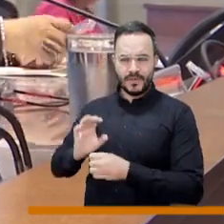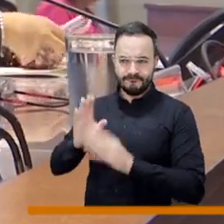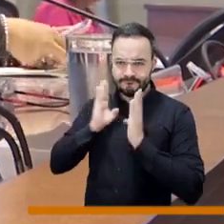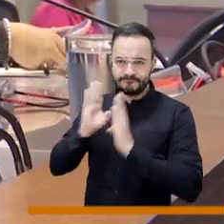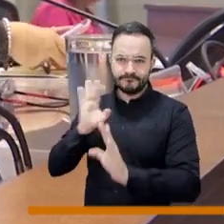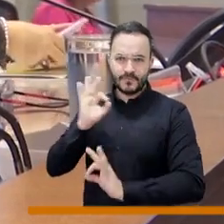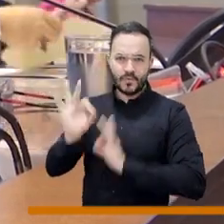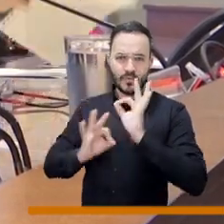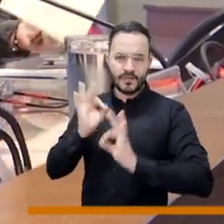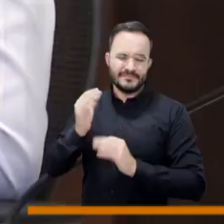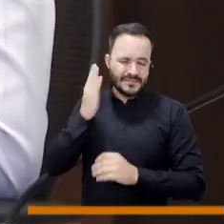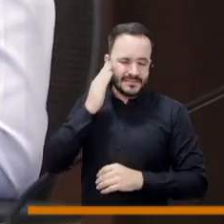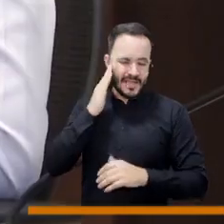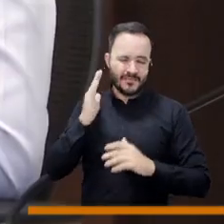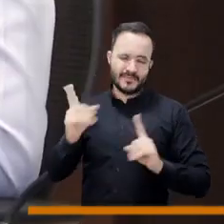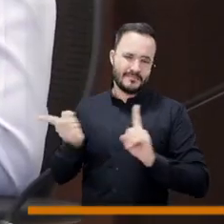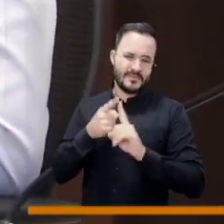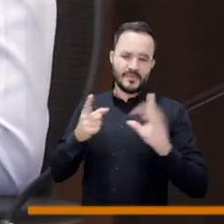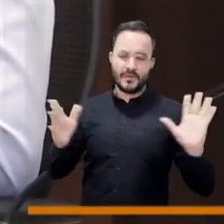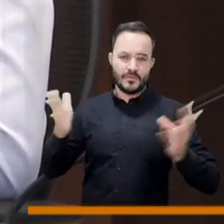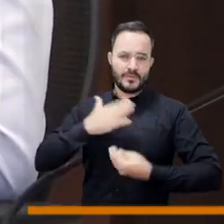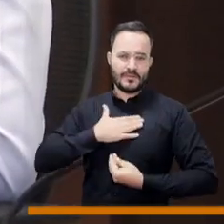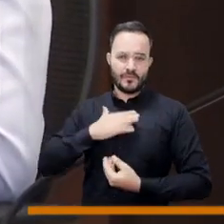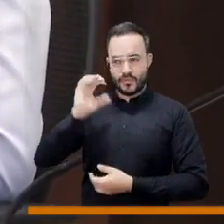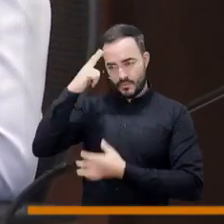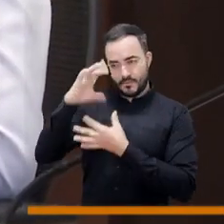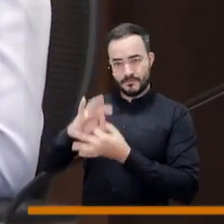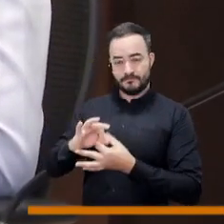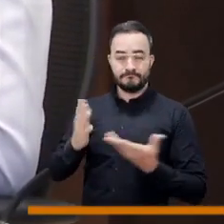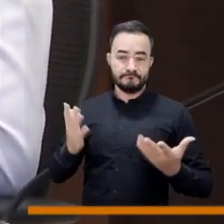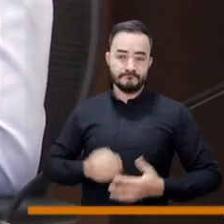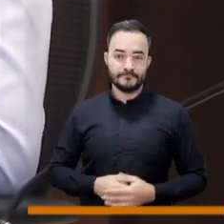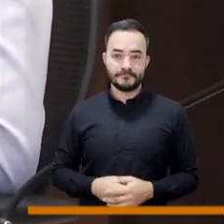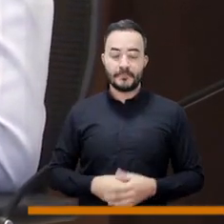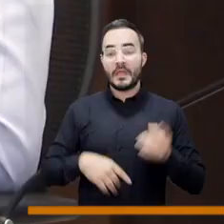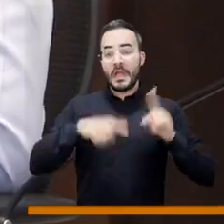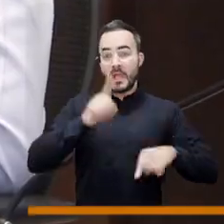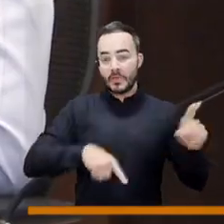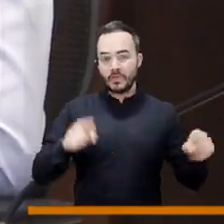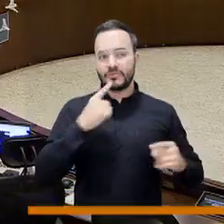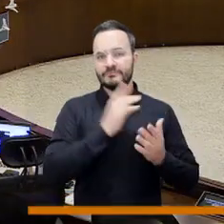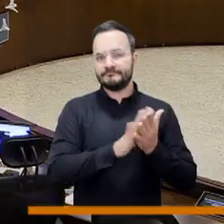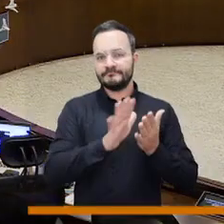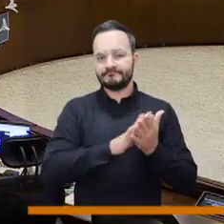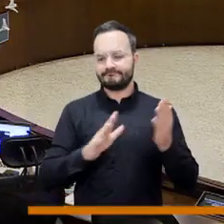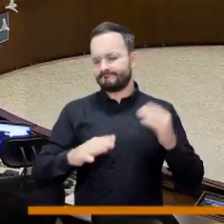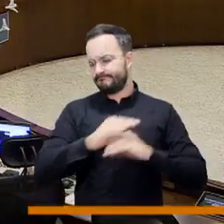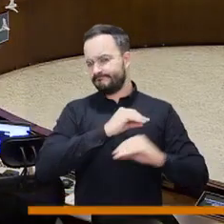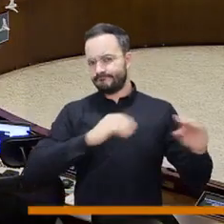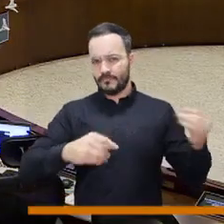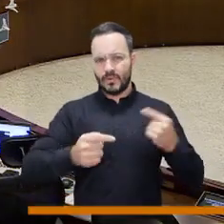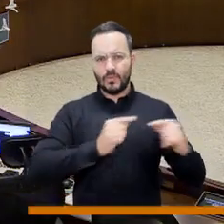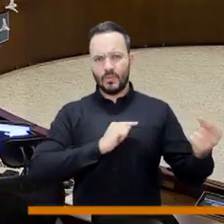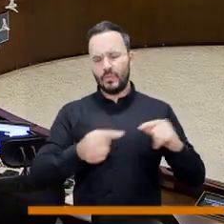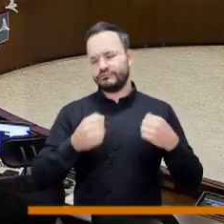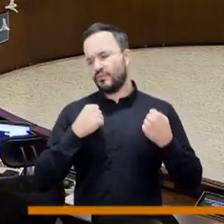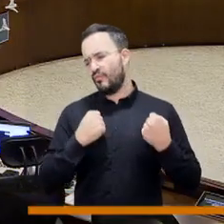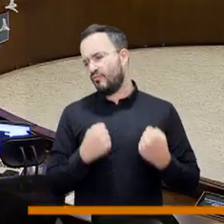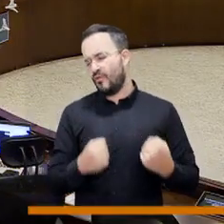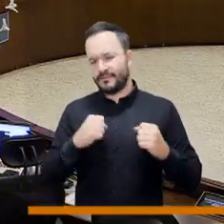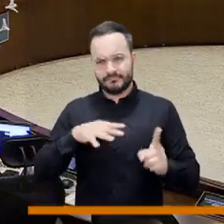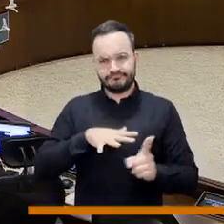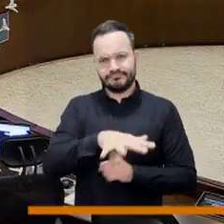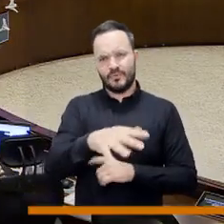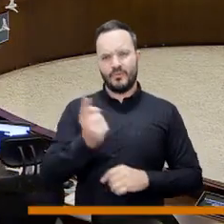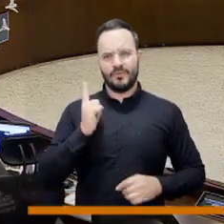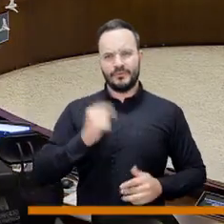y su propósito primero, salvaguardar el patrimonio público. Unos aseguran que este tal vez es el debate